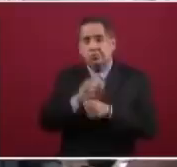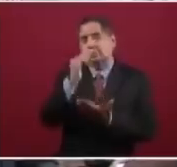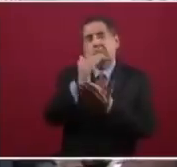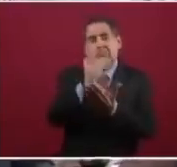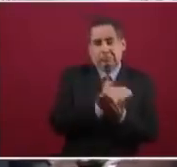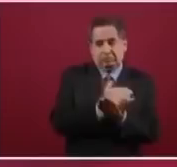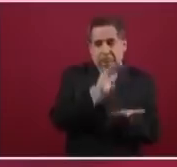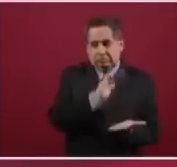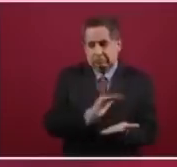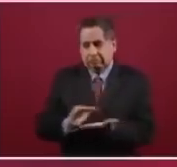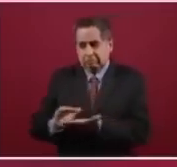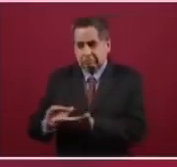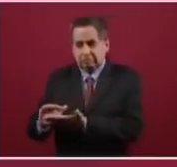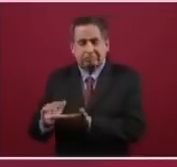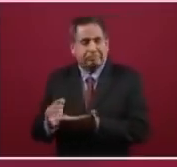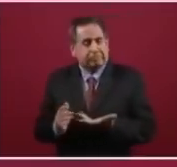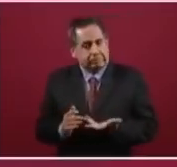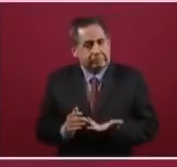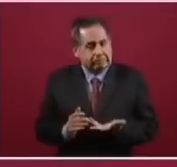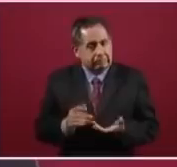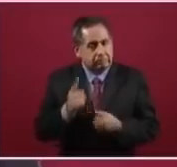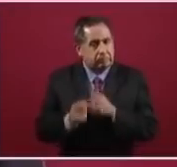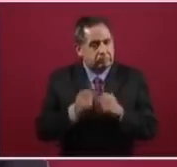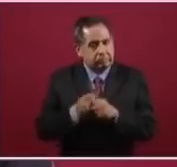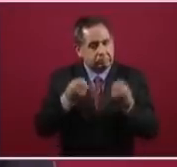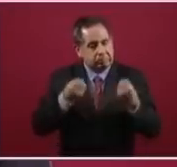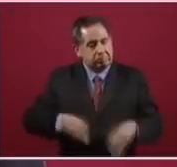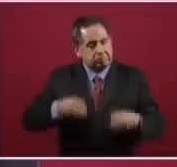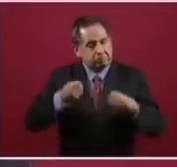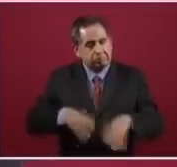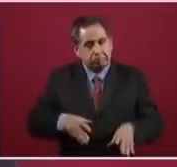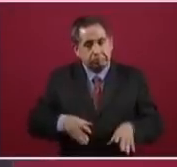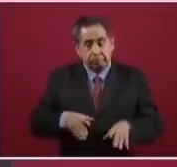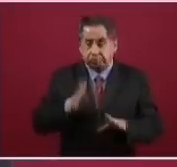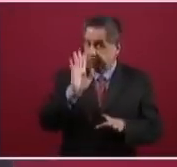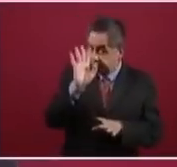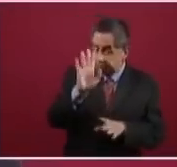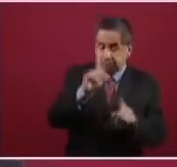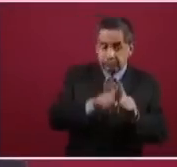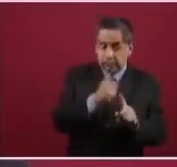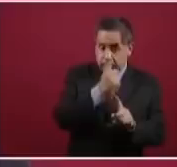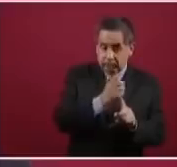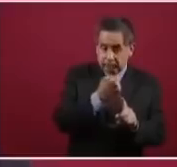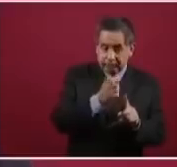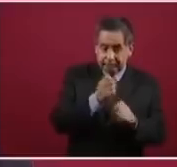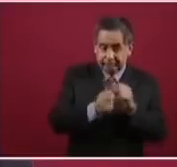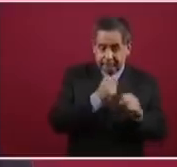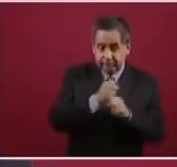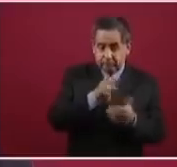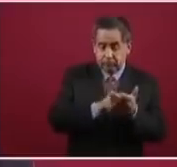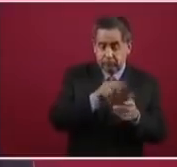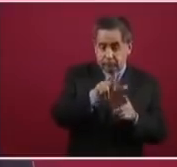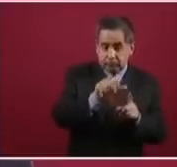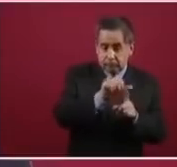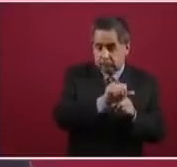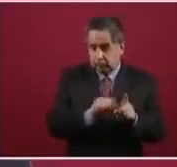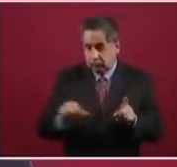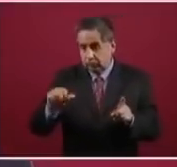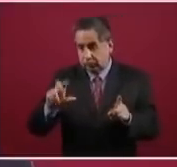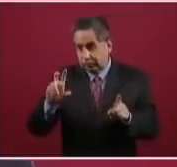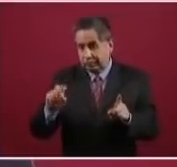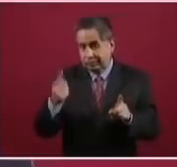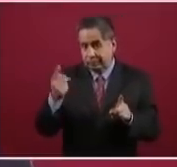para 100.000 barriles por cada por cada año estaban perdiendo pero entre el primero de enero del 2018 y el